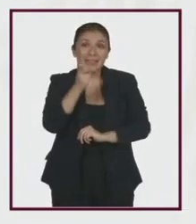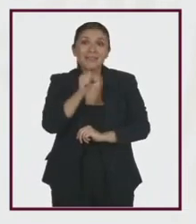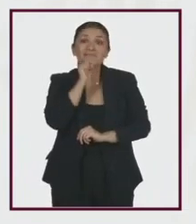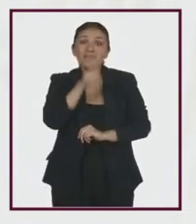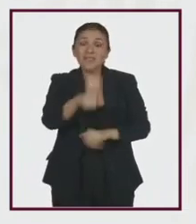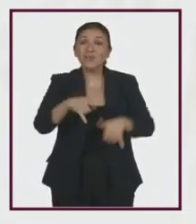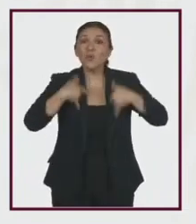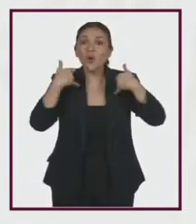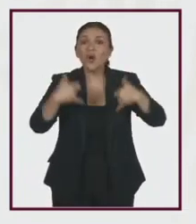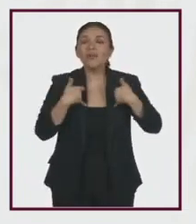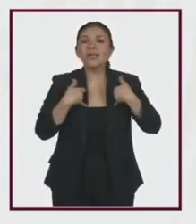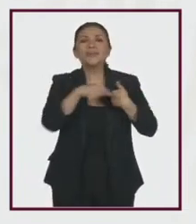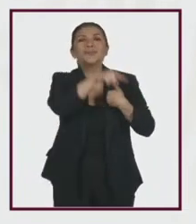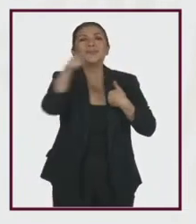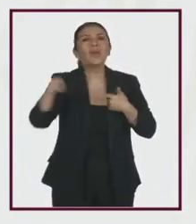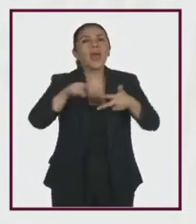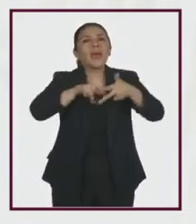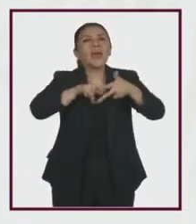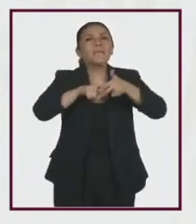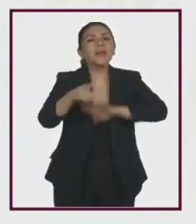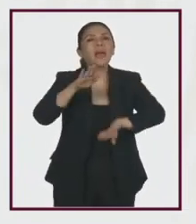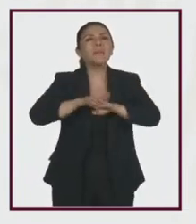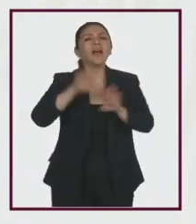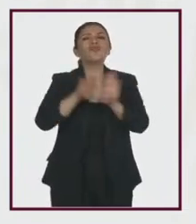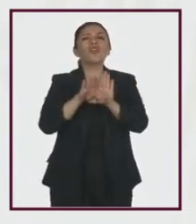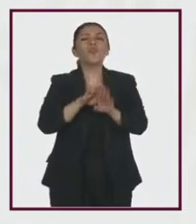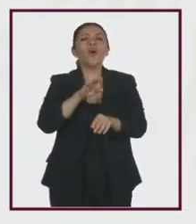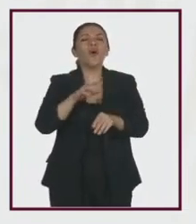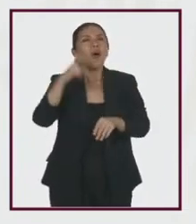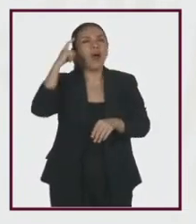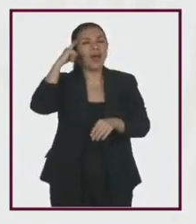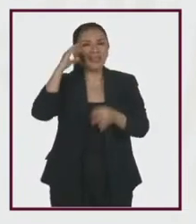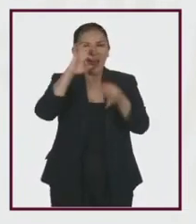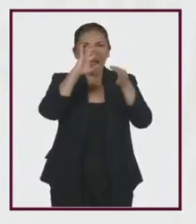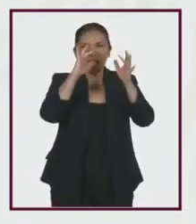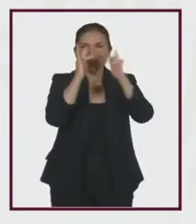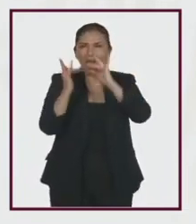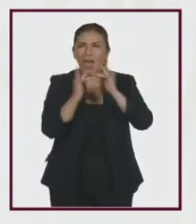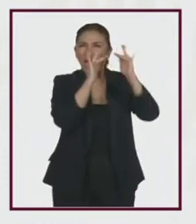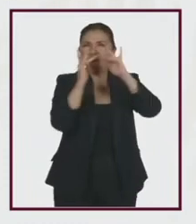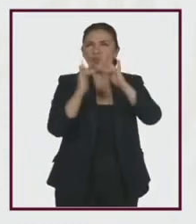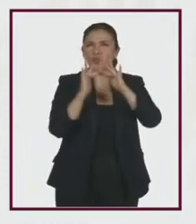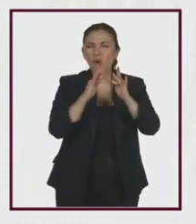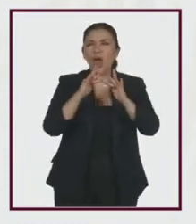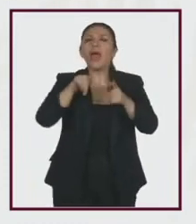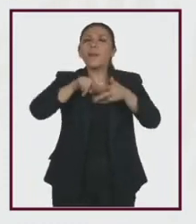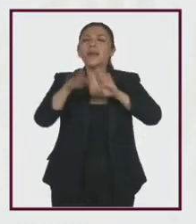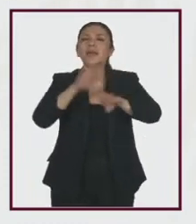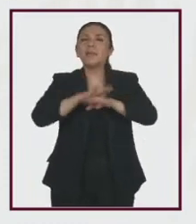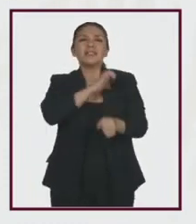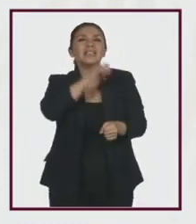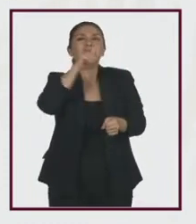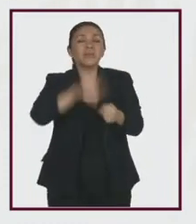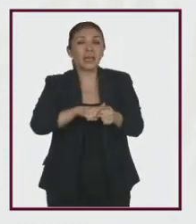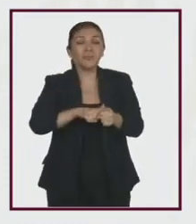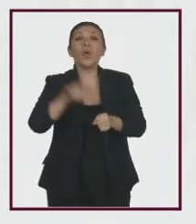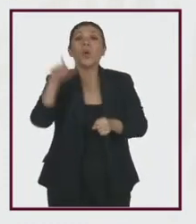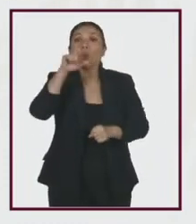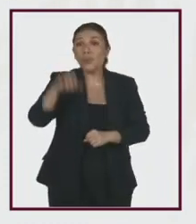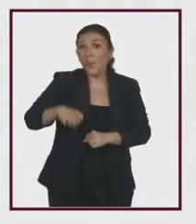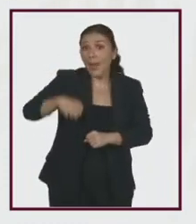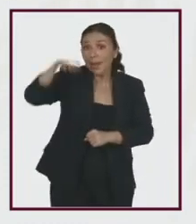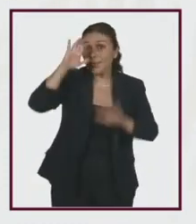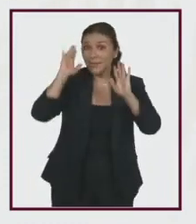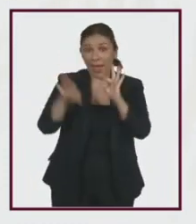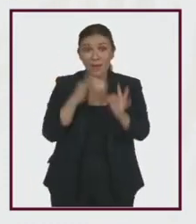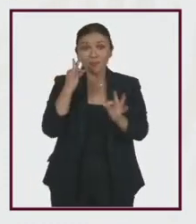etapa empezamos a especializar nuestras neuronas también. Entonces el cerebro no termina de desarrollarse hasta los 21,